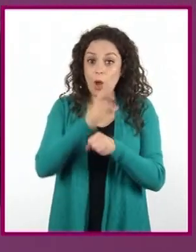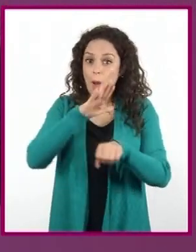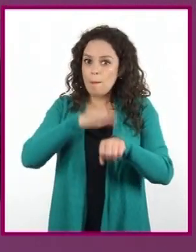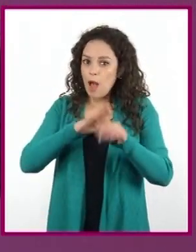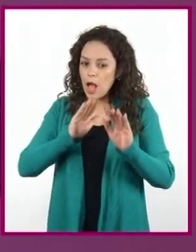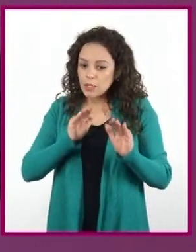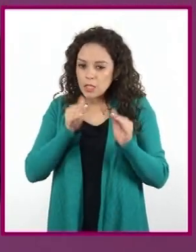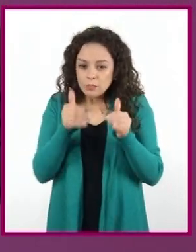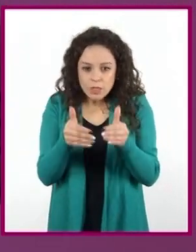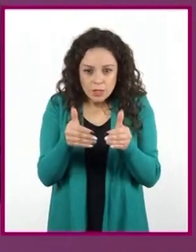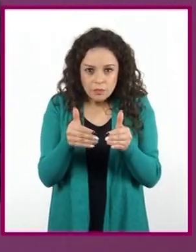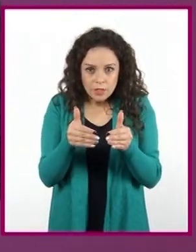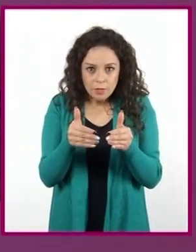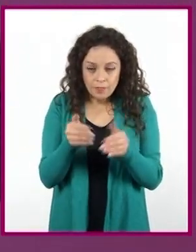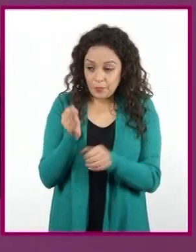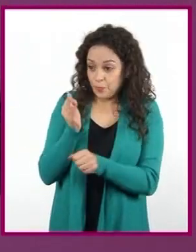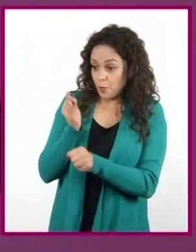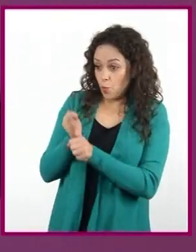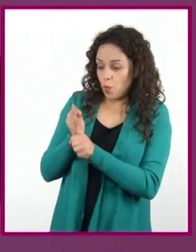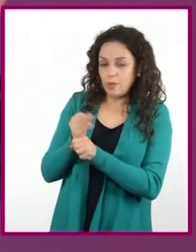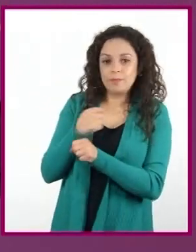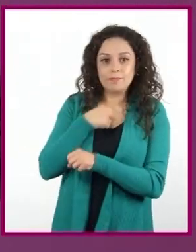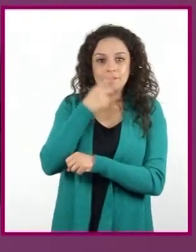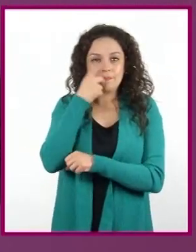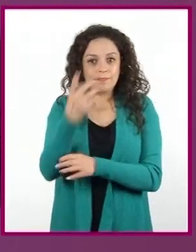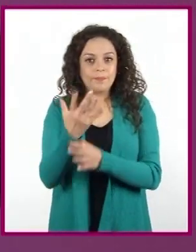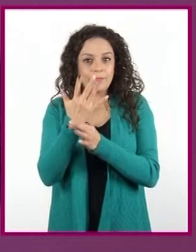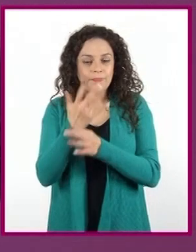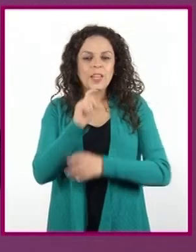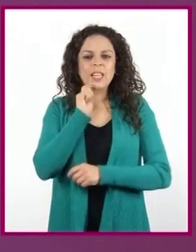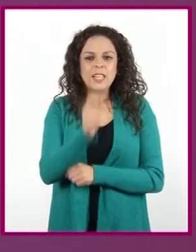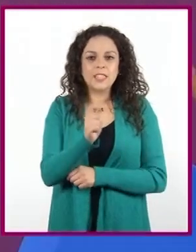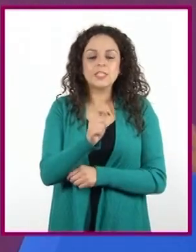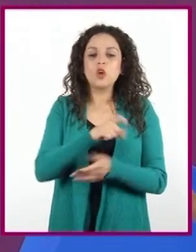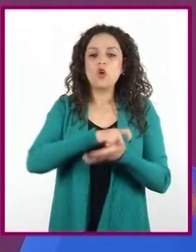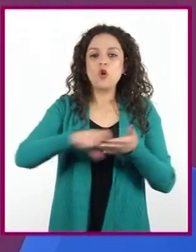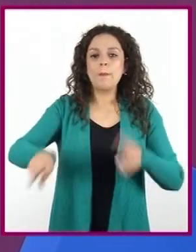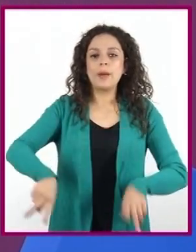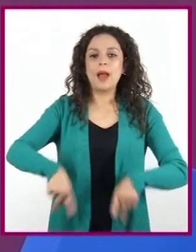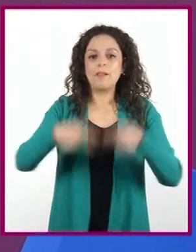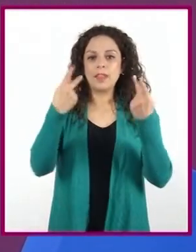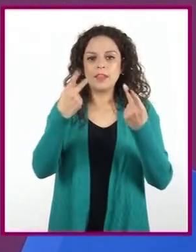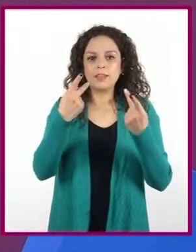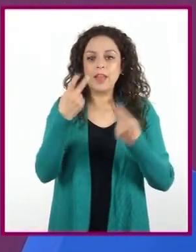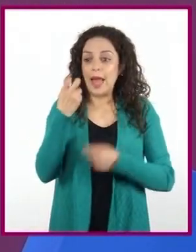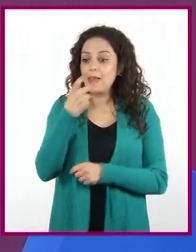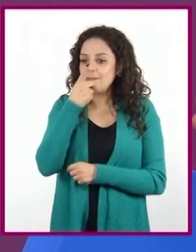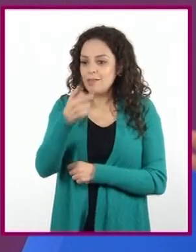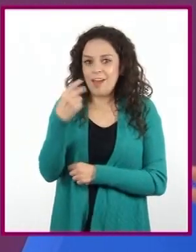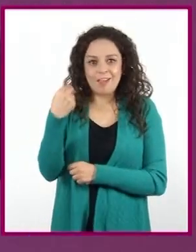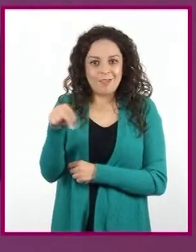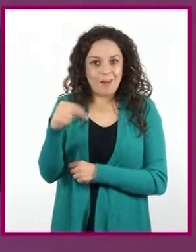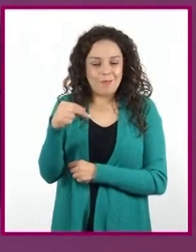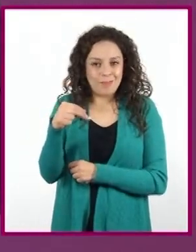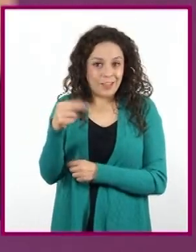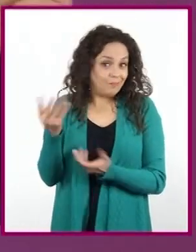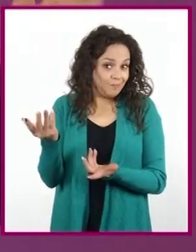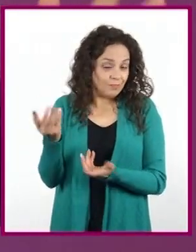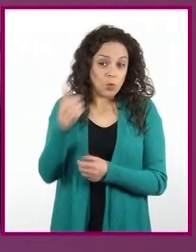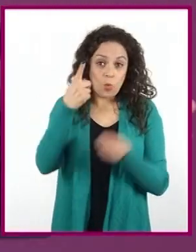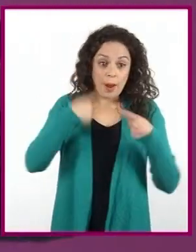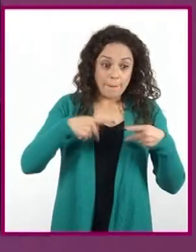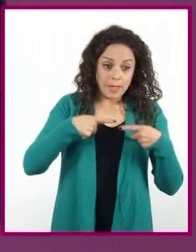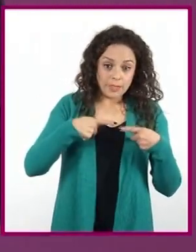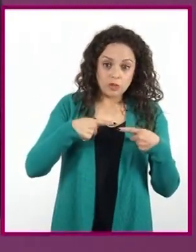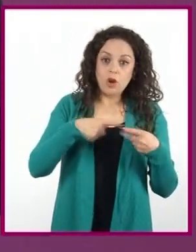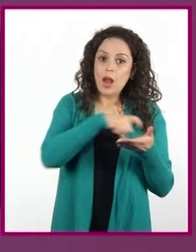específica. En este caso, mencionamos el de compraventa. Su nombre lo indica. Hay una persona que compra y